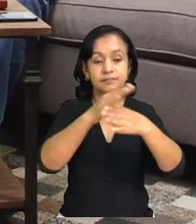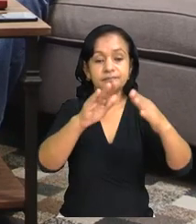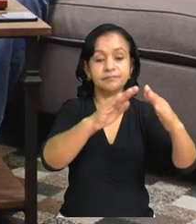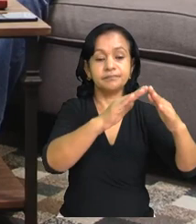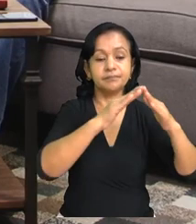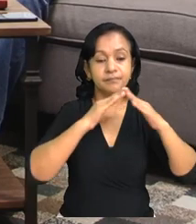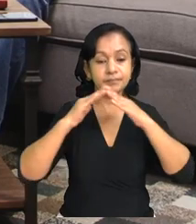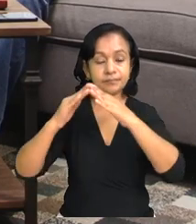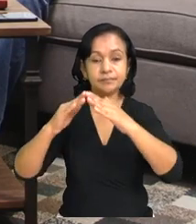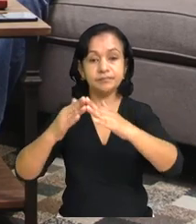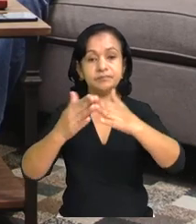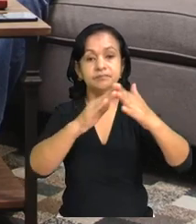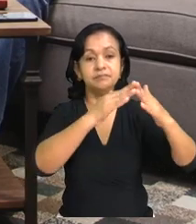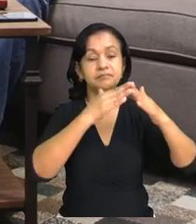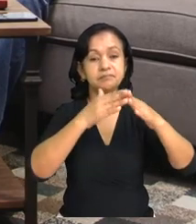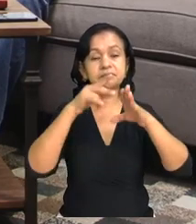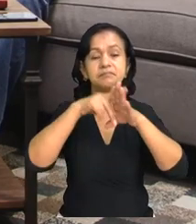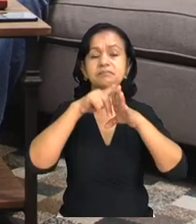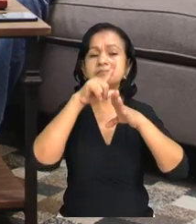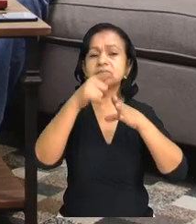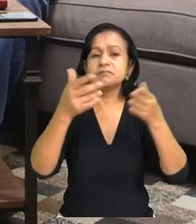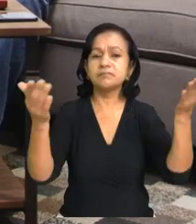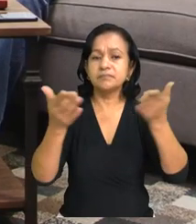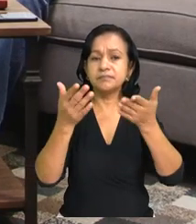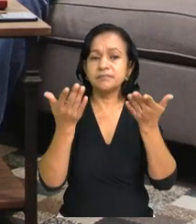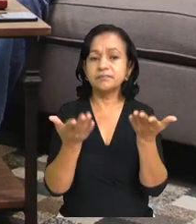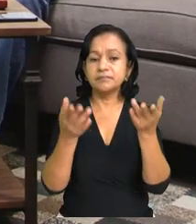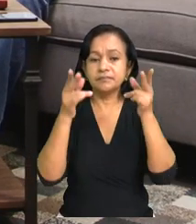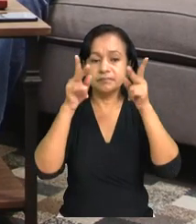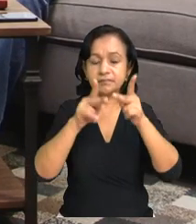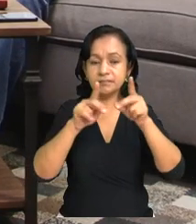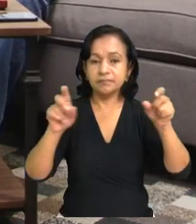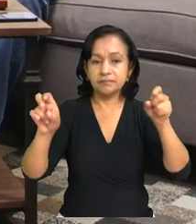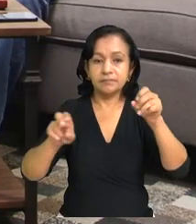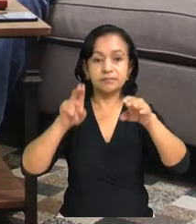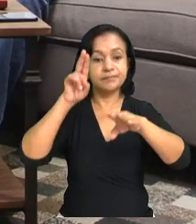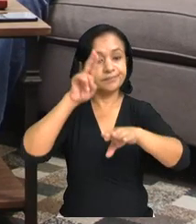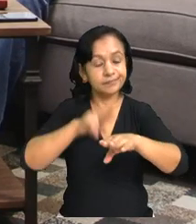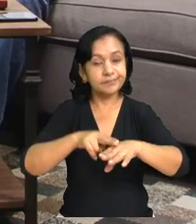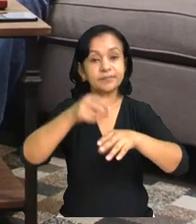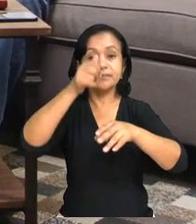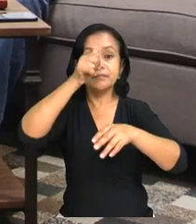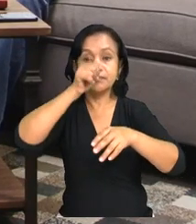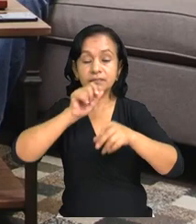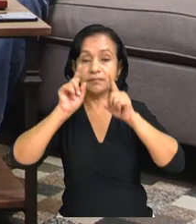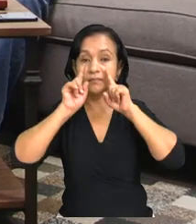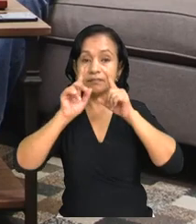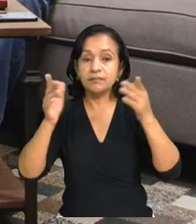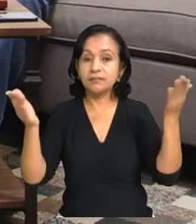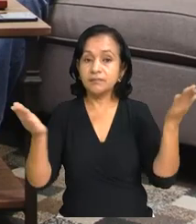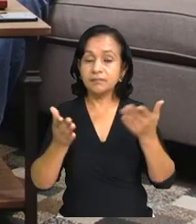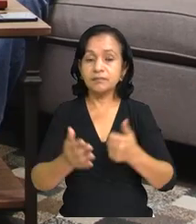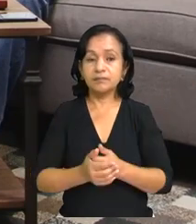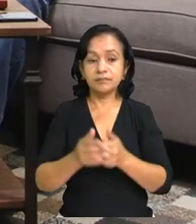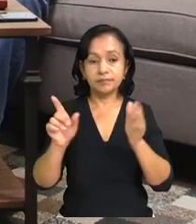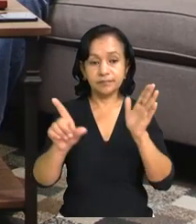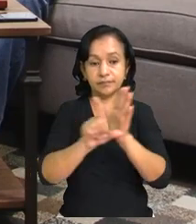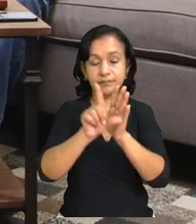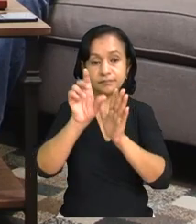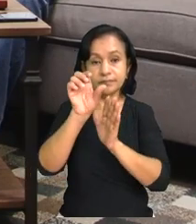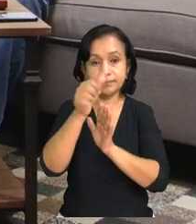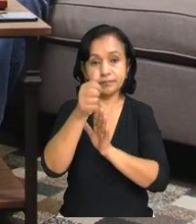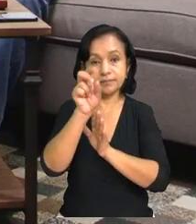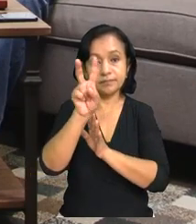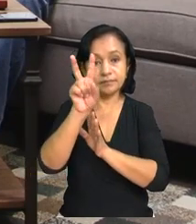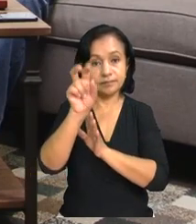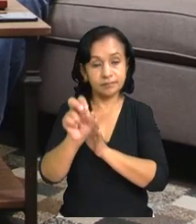¿Cómo significan, sí, las transformaciones sociales y qué contempla este Plan Nacional de Recursos Hídricos? ¿Cómo nace? En la ley 620, que es la ley nacional